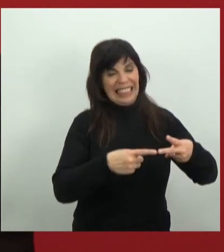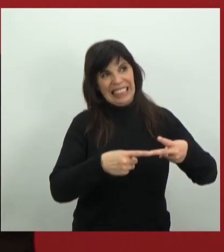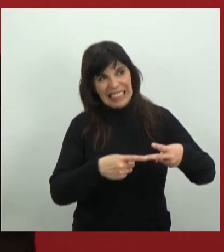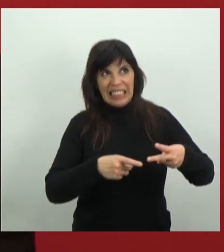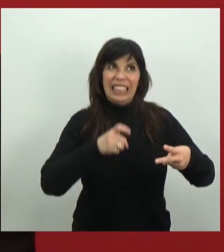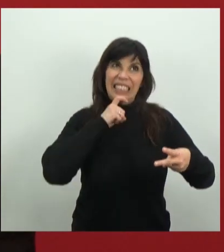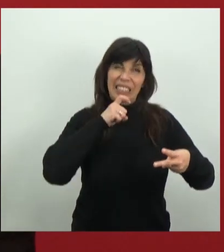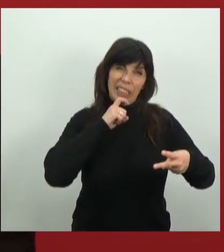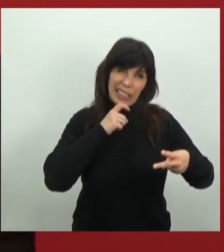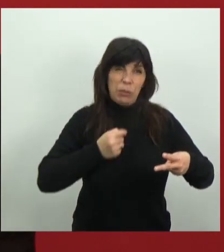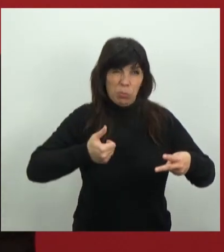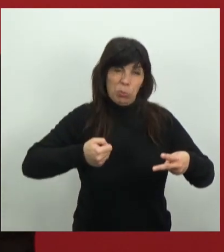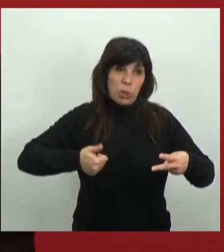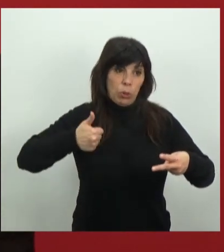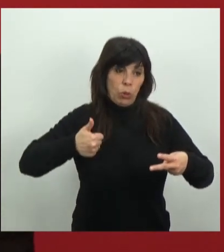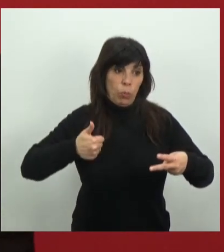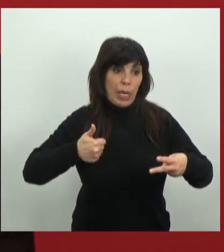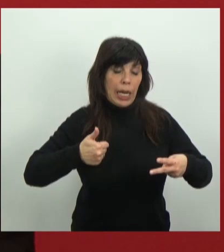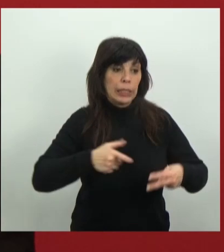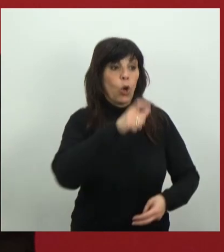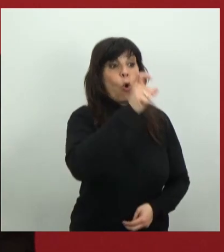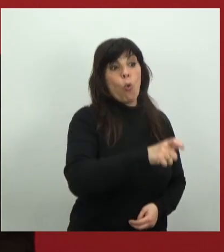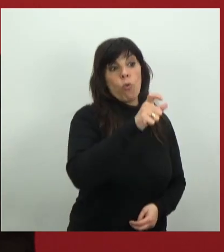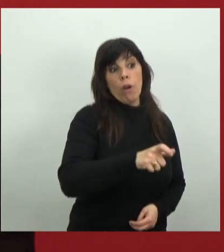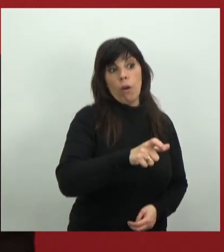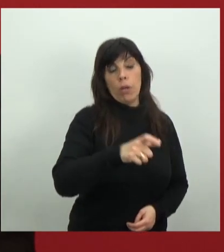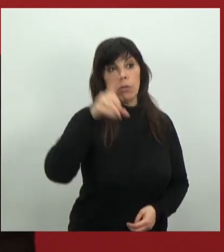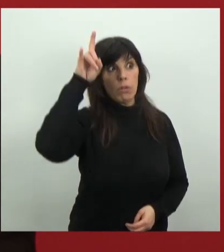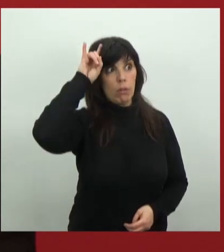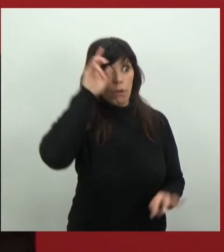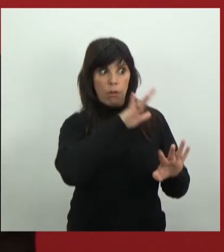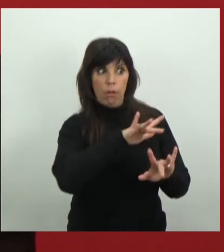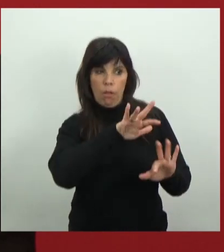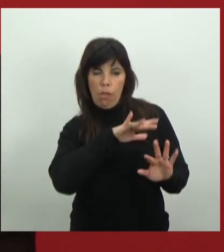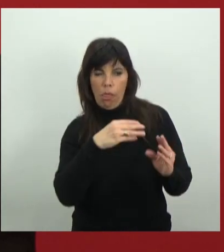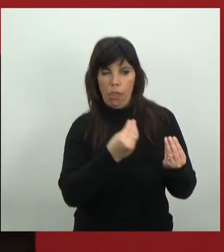persona endemoniada. Tú tienes que ganar la batalla en la oración.